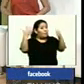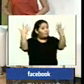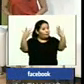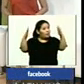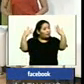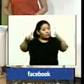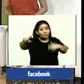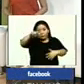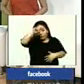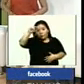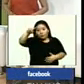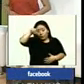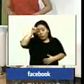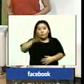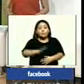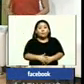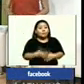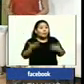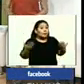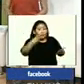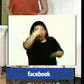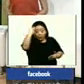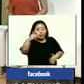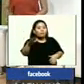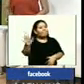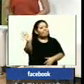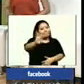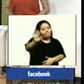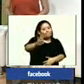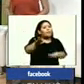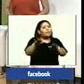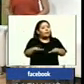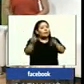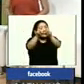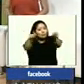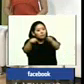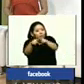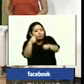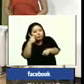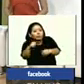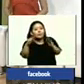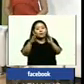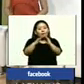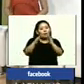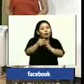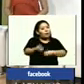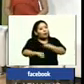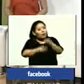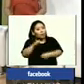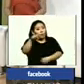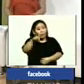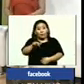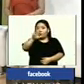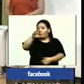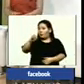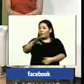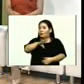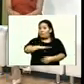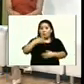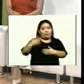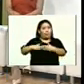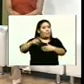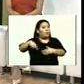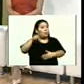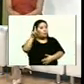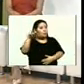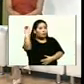por ese gran trabajo. Sí. Así nos despedimos, gracias por habernos permitido ingresar a su hogar a contarles las noticias en este 30 de septiembre, ya mañana estamos